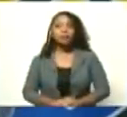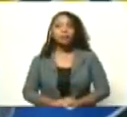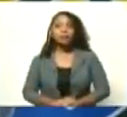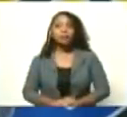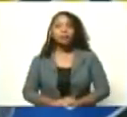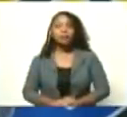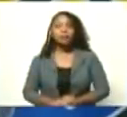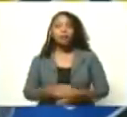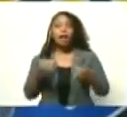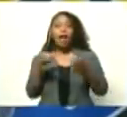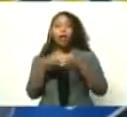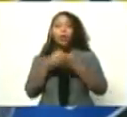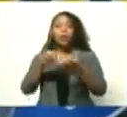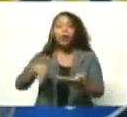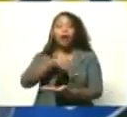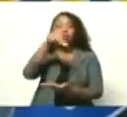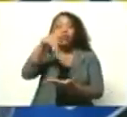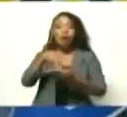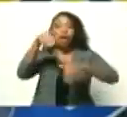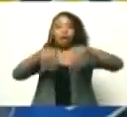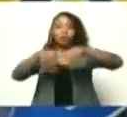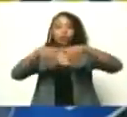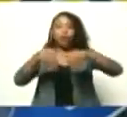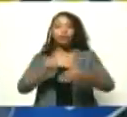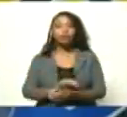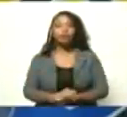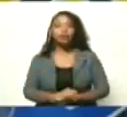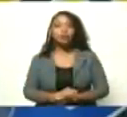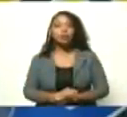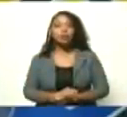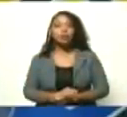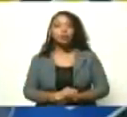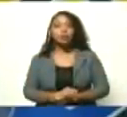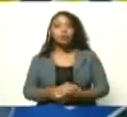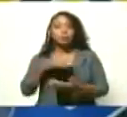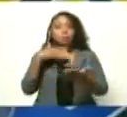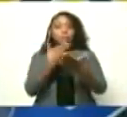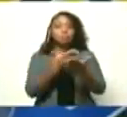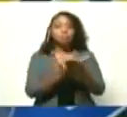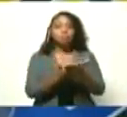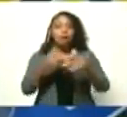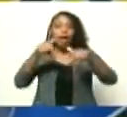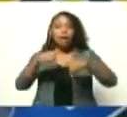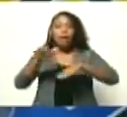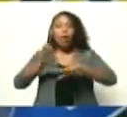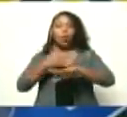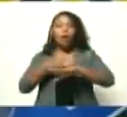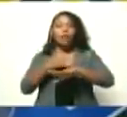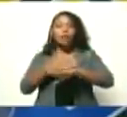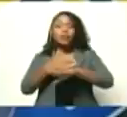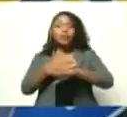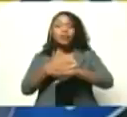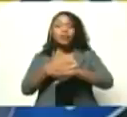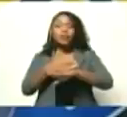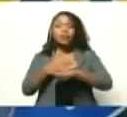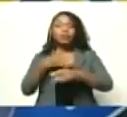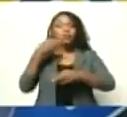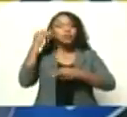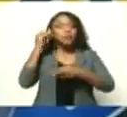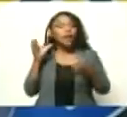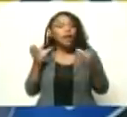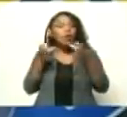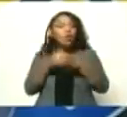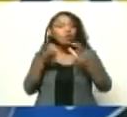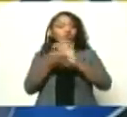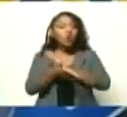la Junta Nacional Electoral presentó este jueves a la consideración